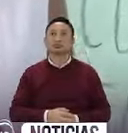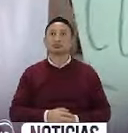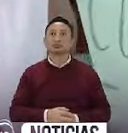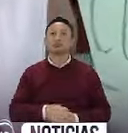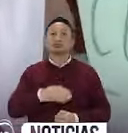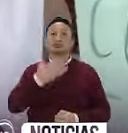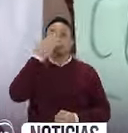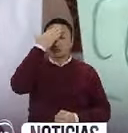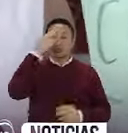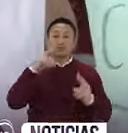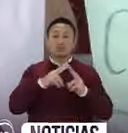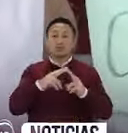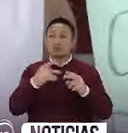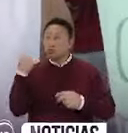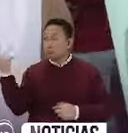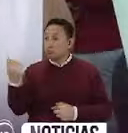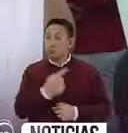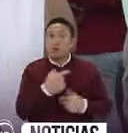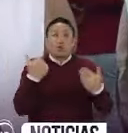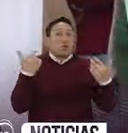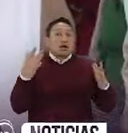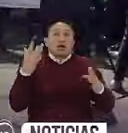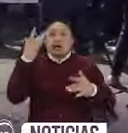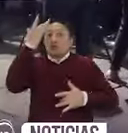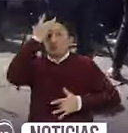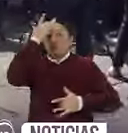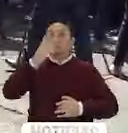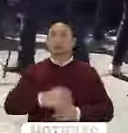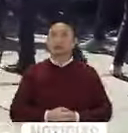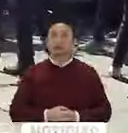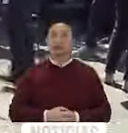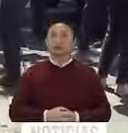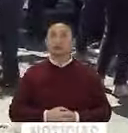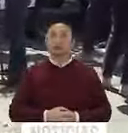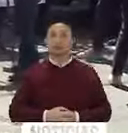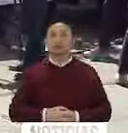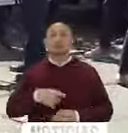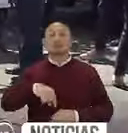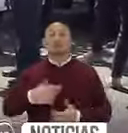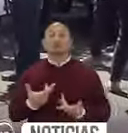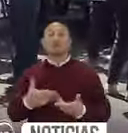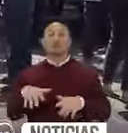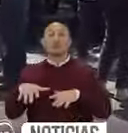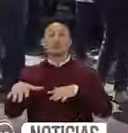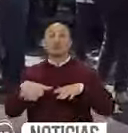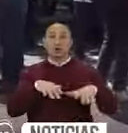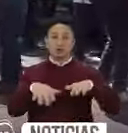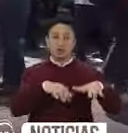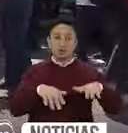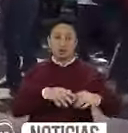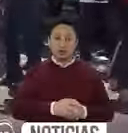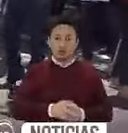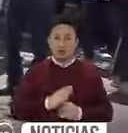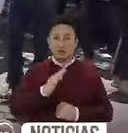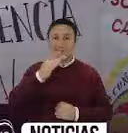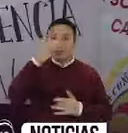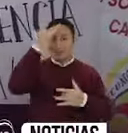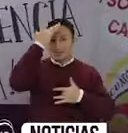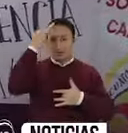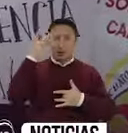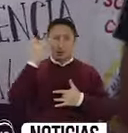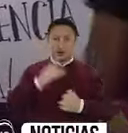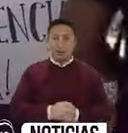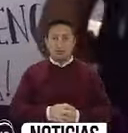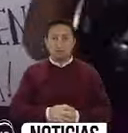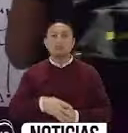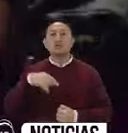que alguno de nosotros nos puede tocar esa enfermedad. Desde la Coordinación Nacional del Observatorio de Enfermedades Catastróficas, se